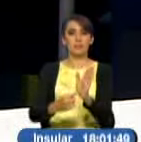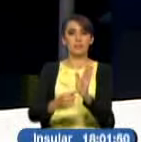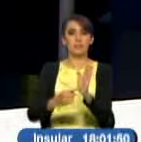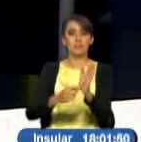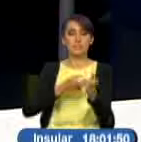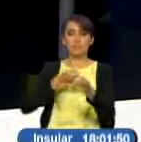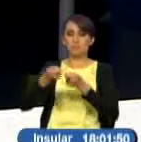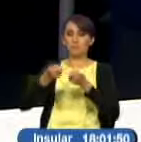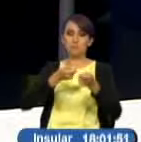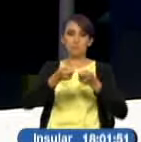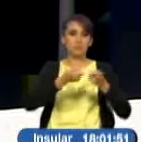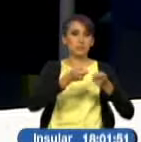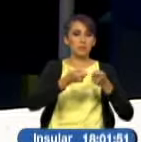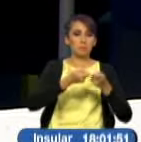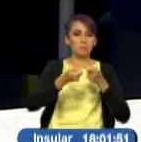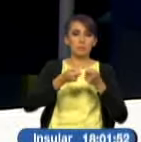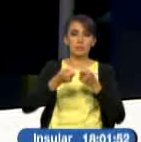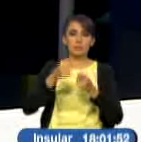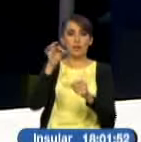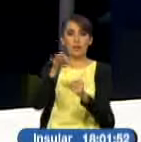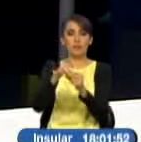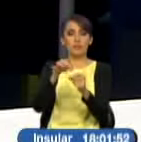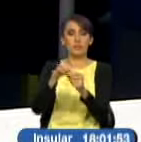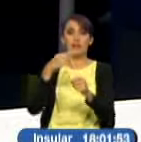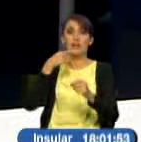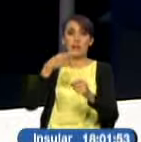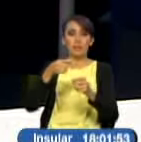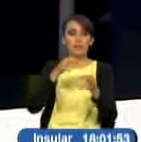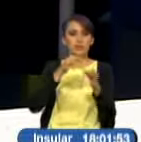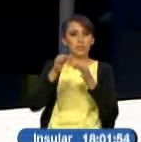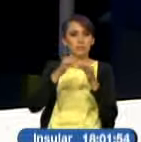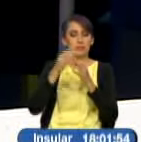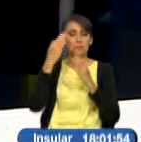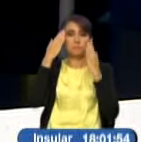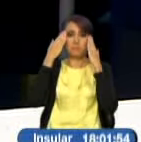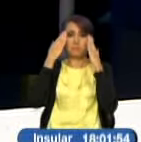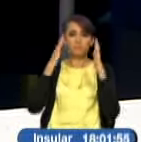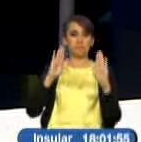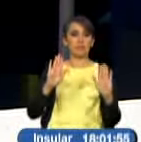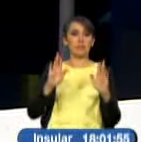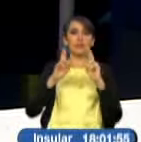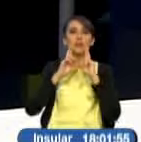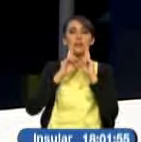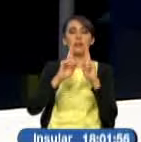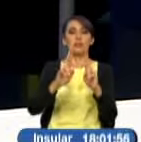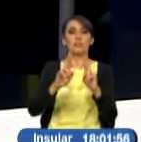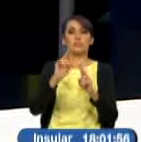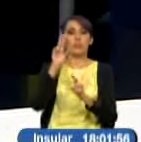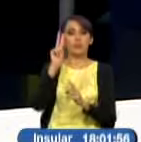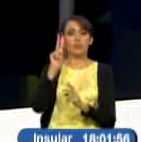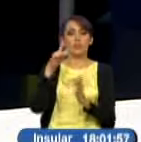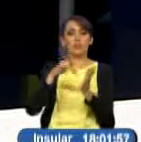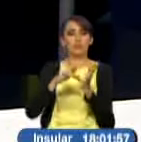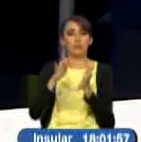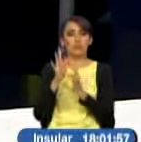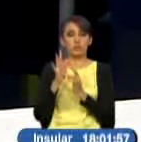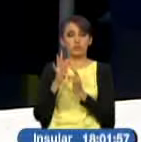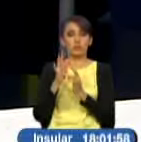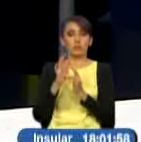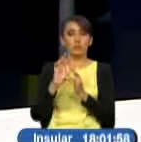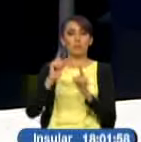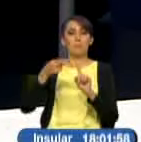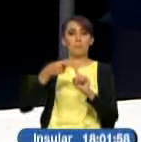control electoral. En este acto insinuó que desconocería los resultados de las elecciones del 2 de abril si estos no le